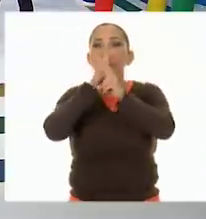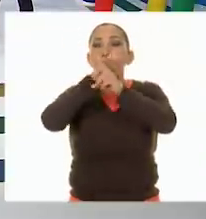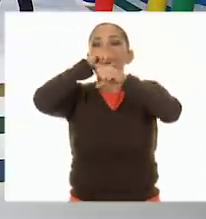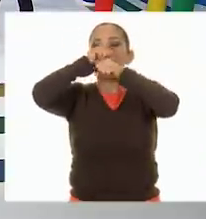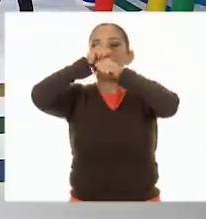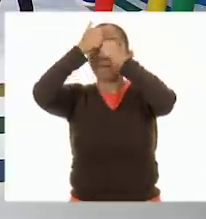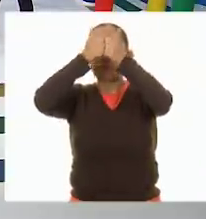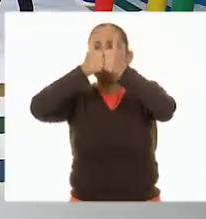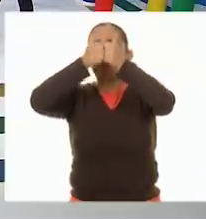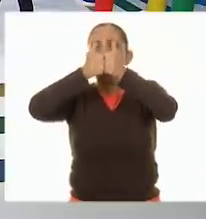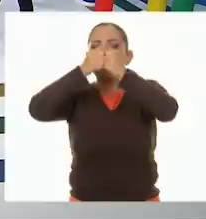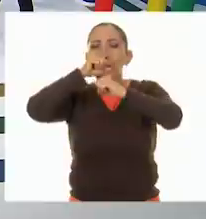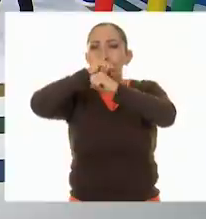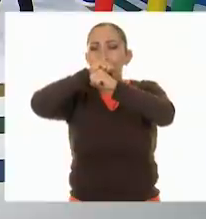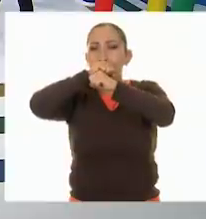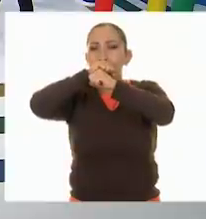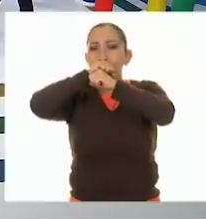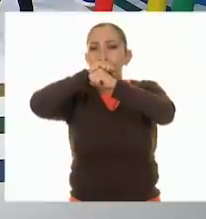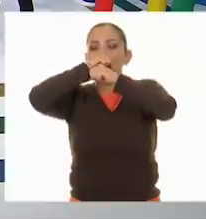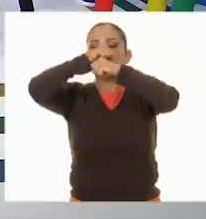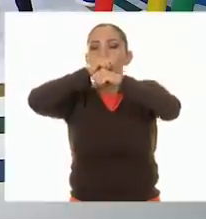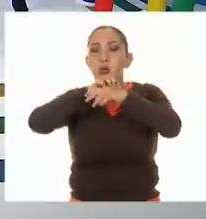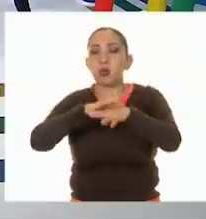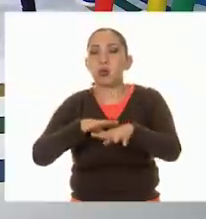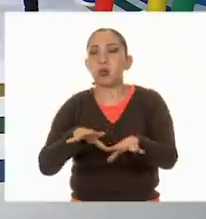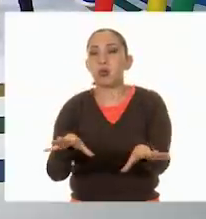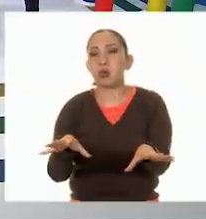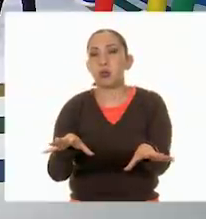Lo sostenemos. Se desinfla el globo.